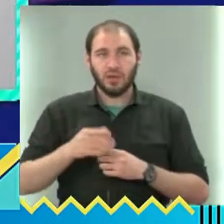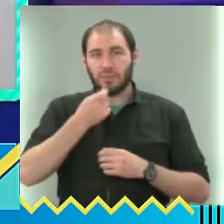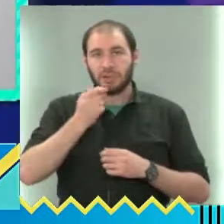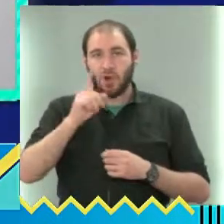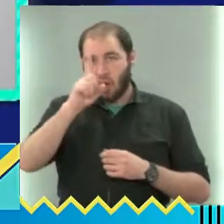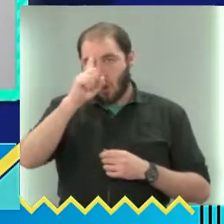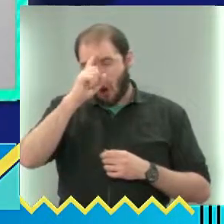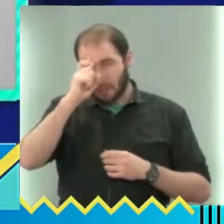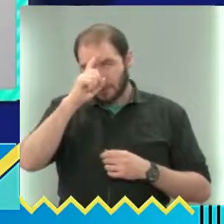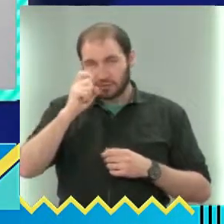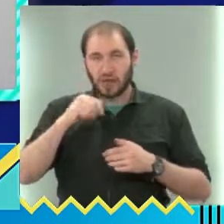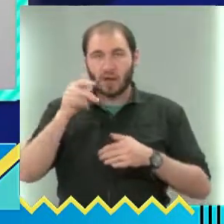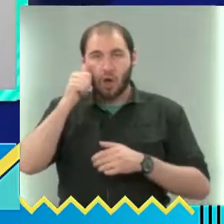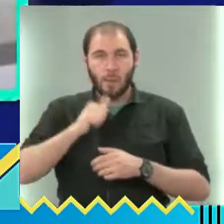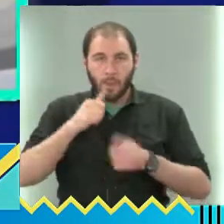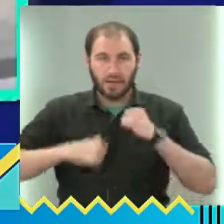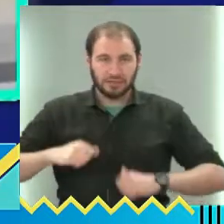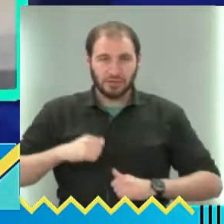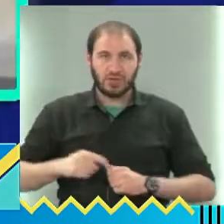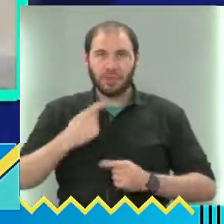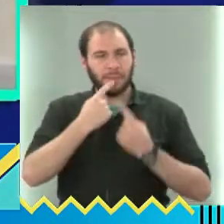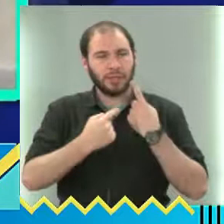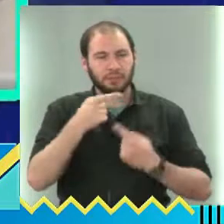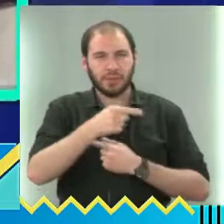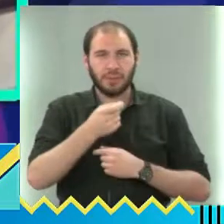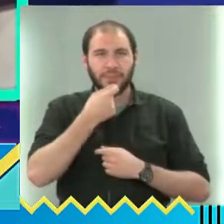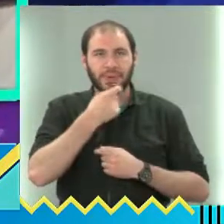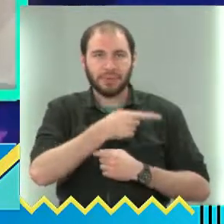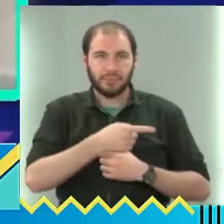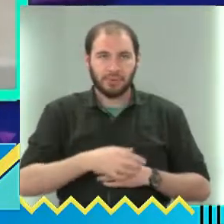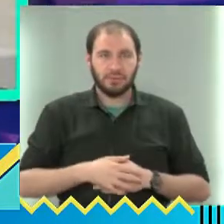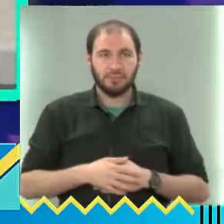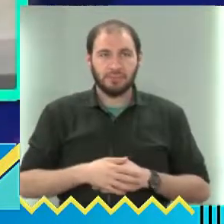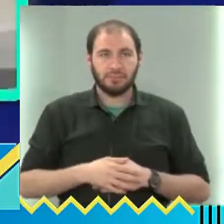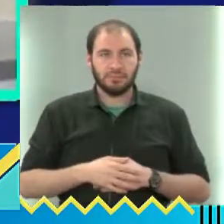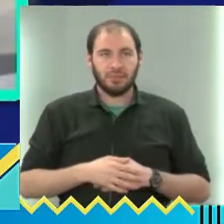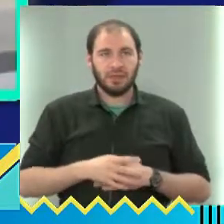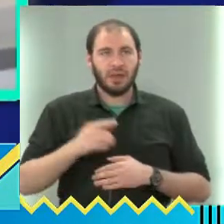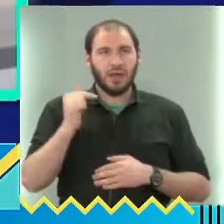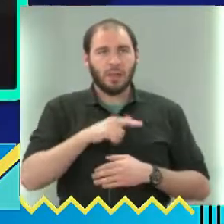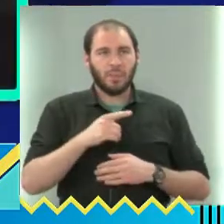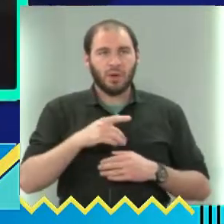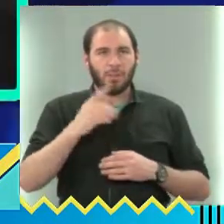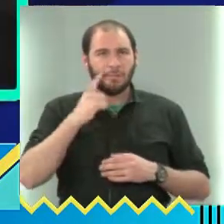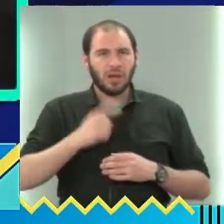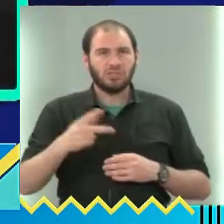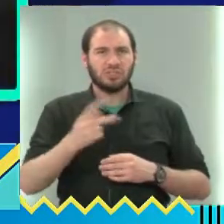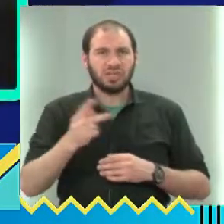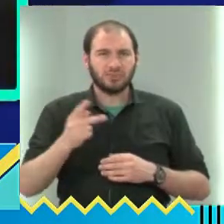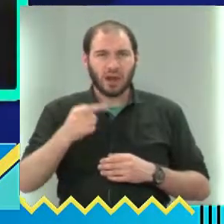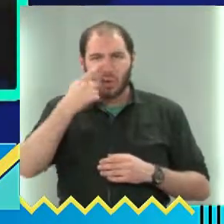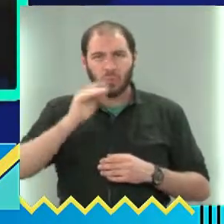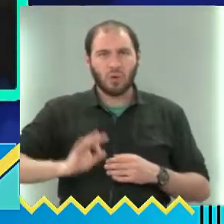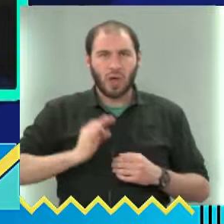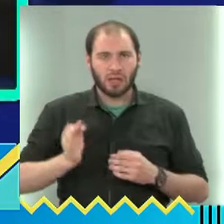una cirugía, entonces se le hacía la entrevista y, por ejemplo, tuviste conductas de riesgo sexuales en el